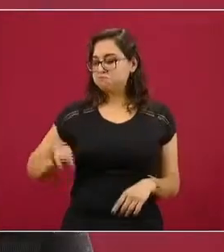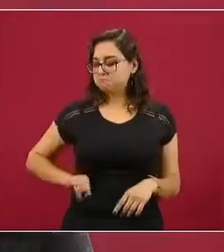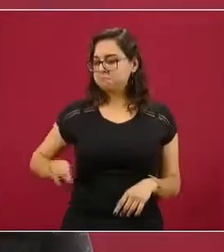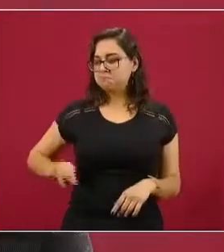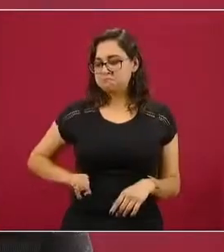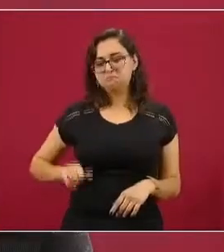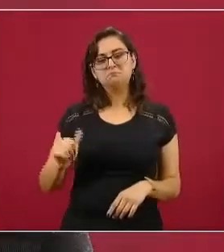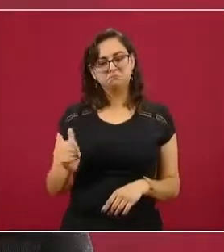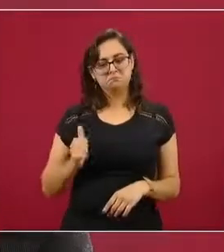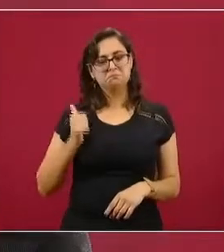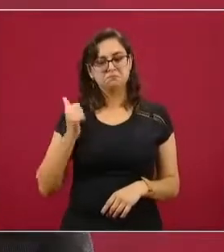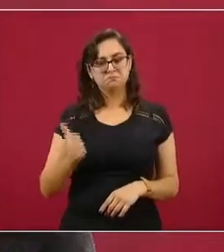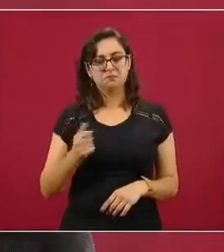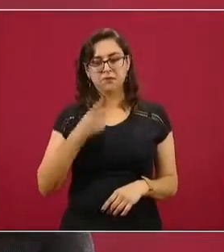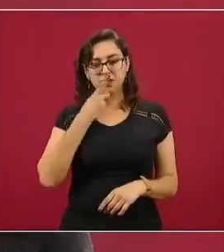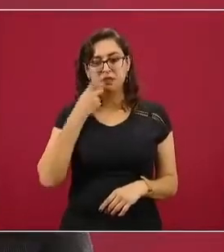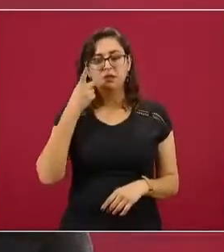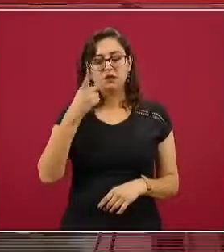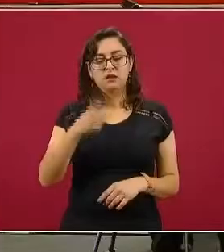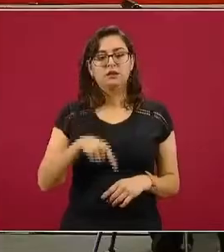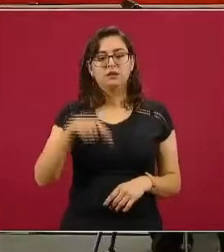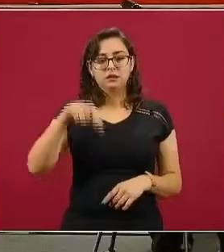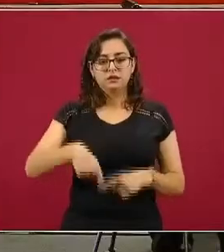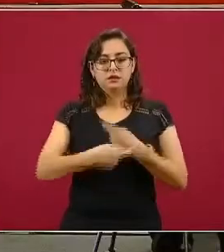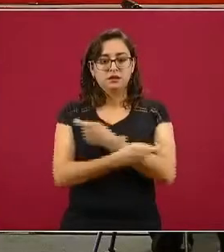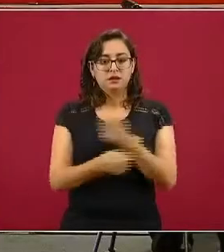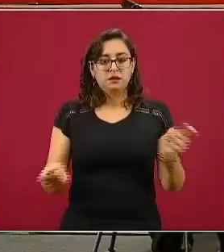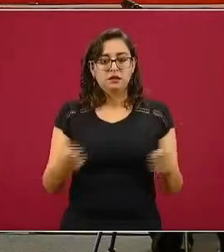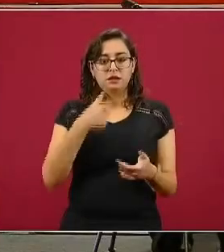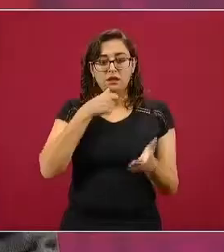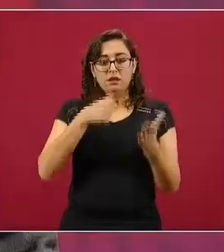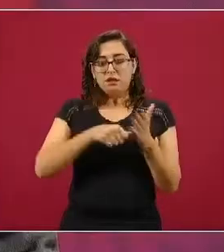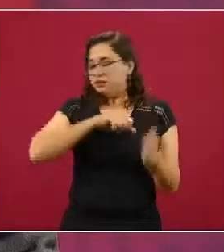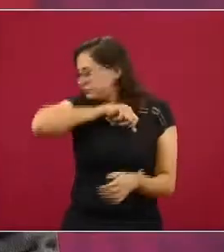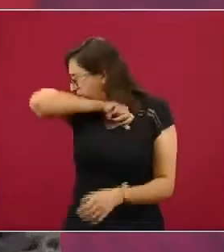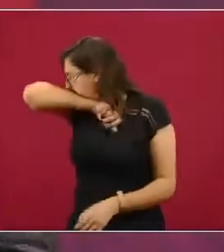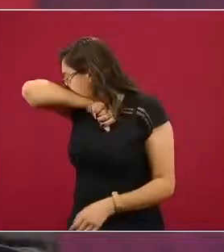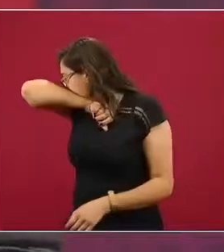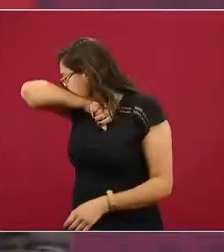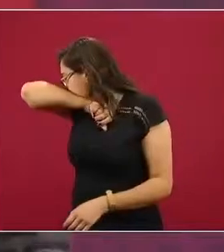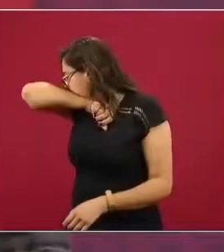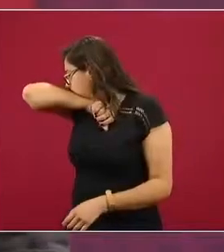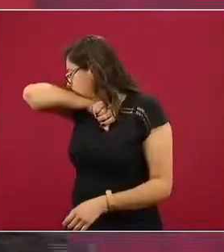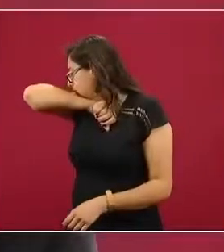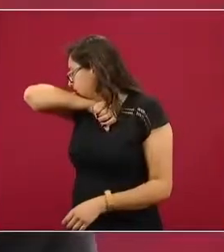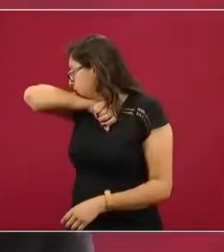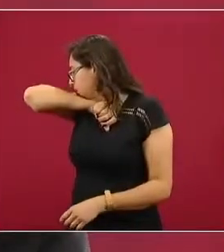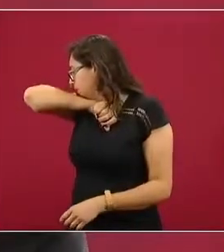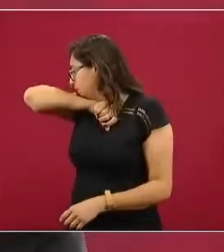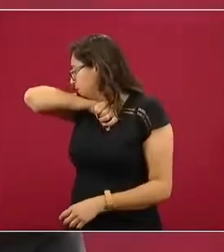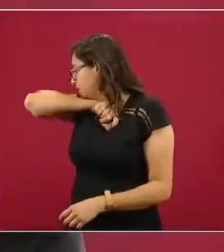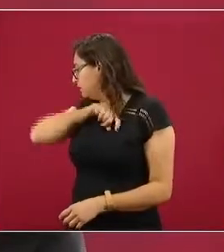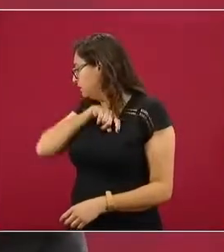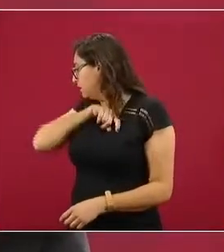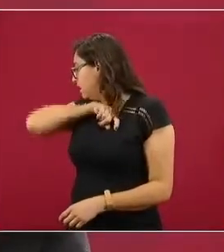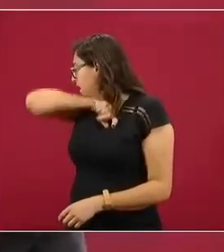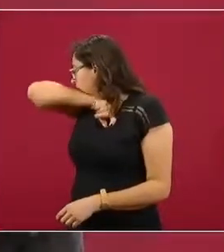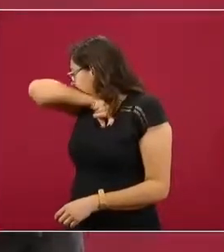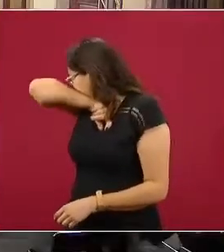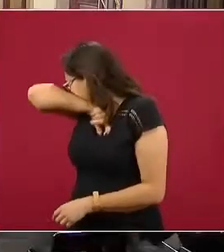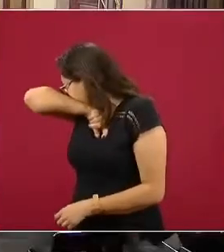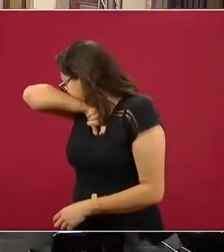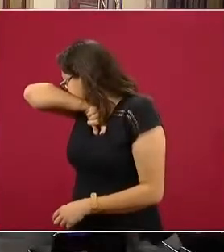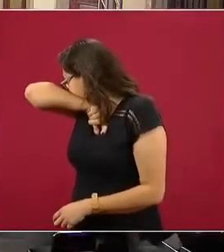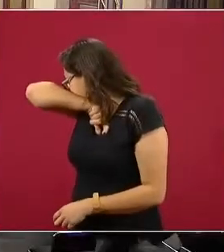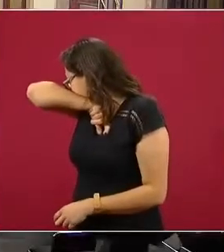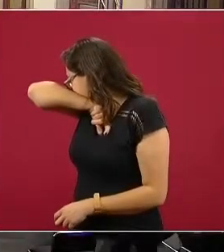comentarlo, Gilead empezó a distribuir cartas a los médicos, una carta, se las voy a hacer de conocimiento, que las